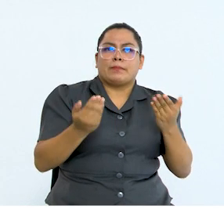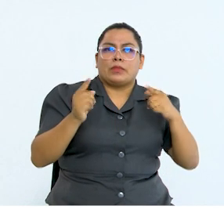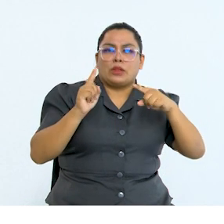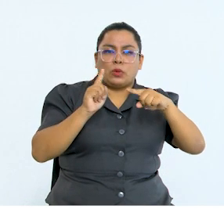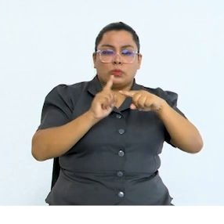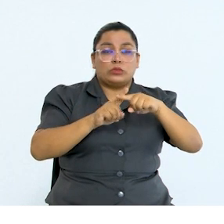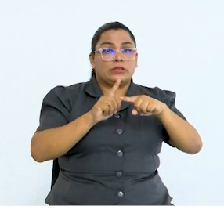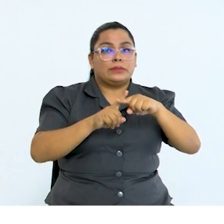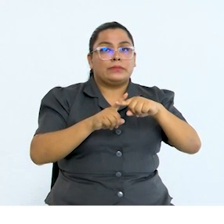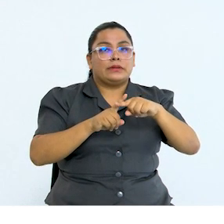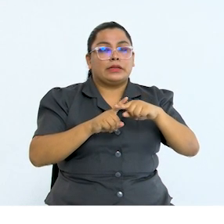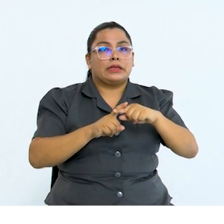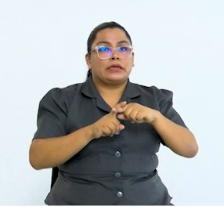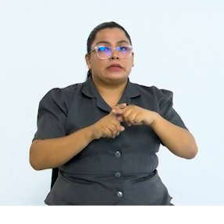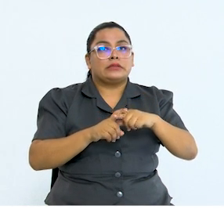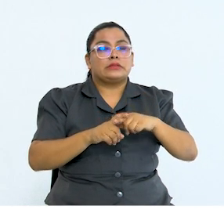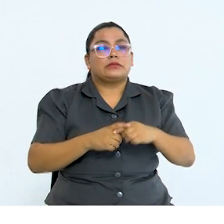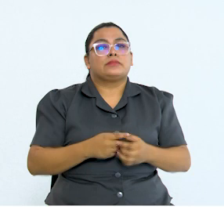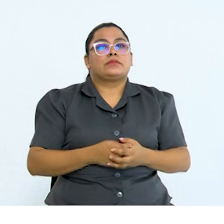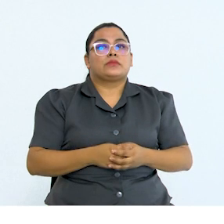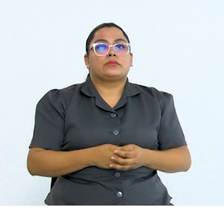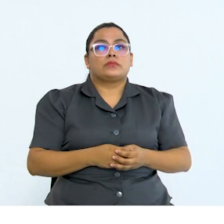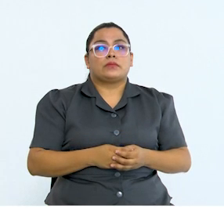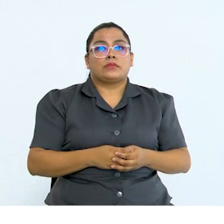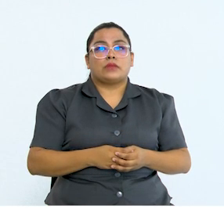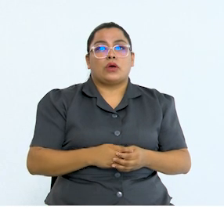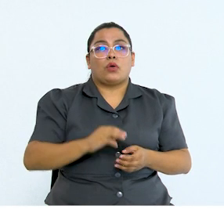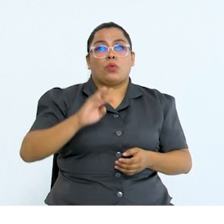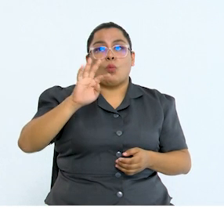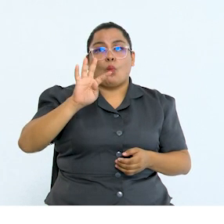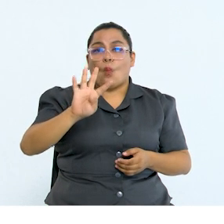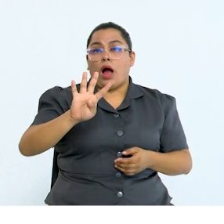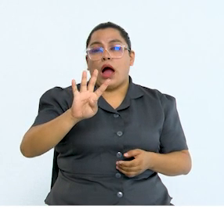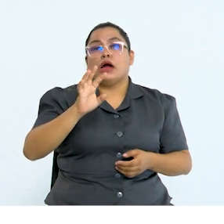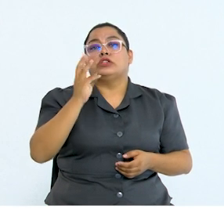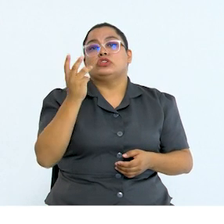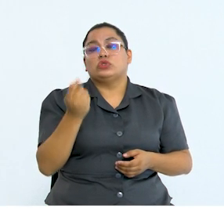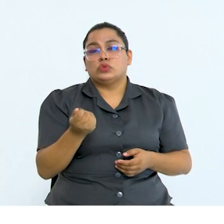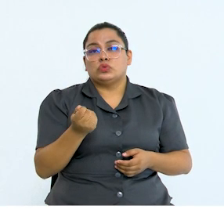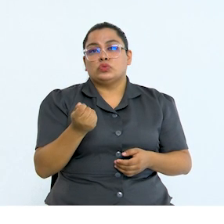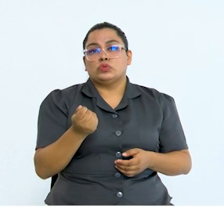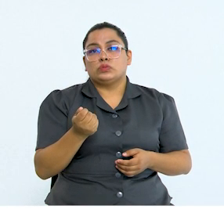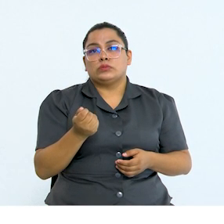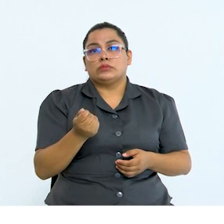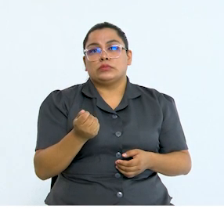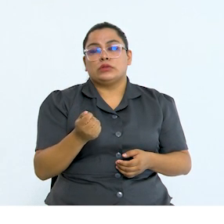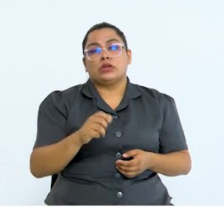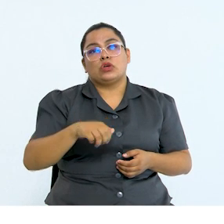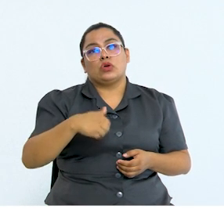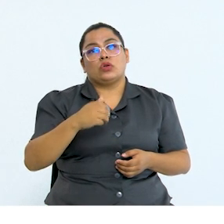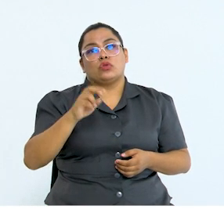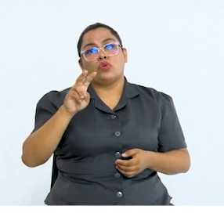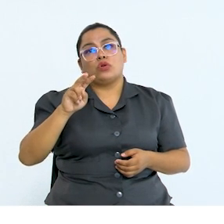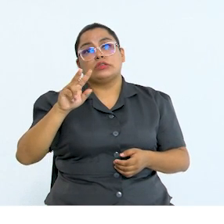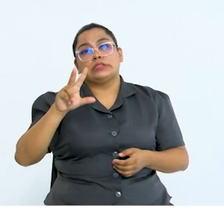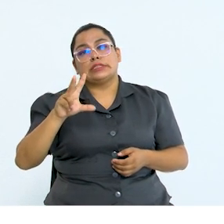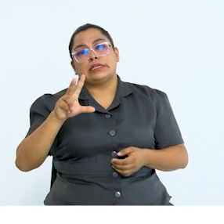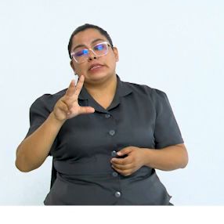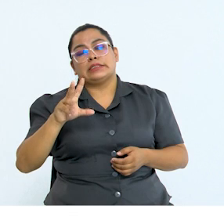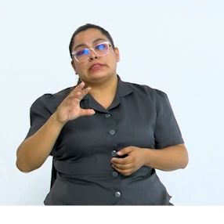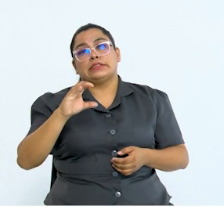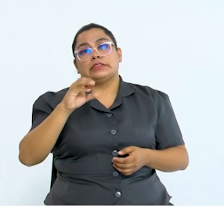la multiplicación con multiplicando de hasta 4 cifras y multiplicador de 2 o 3